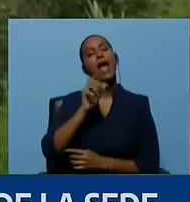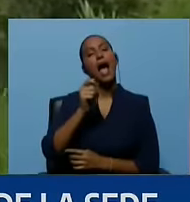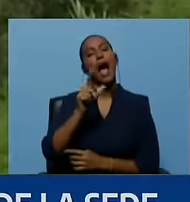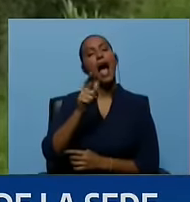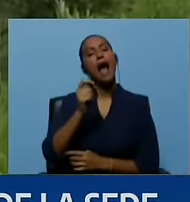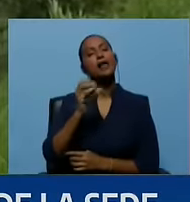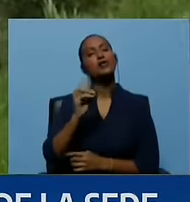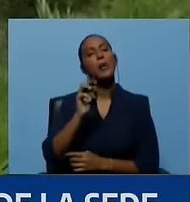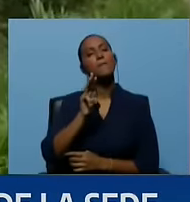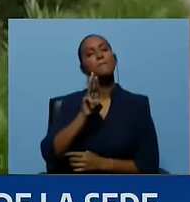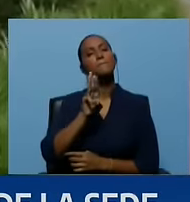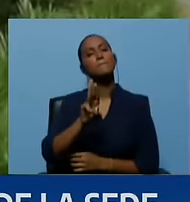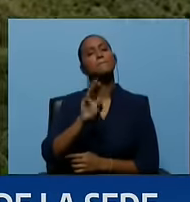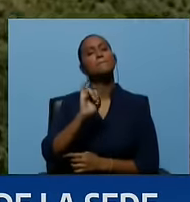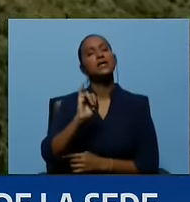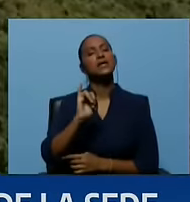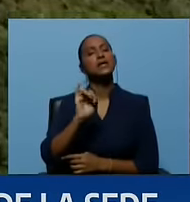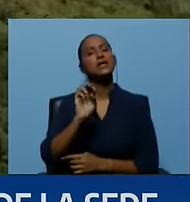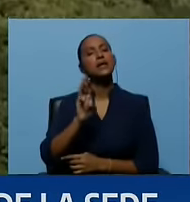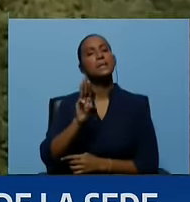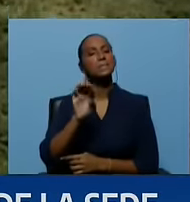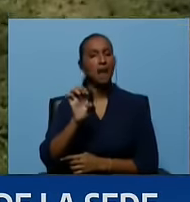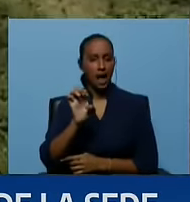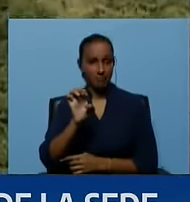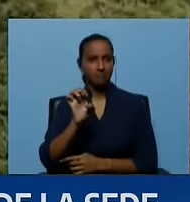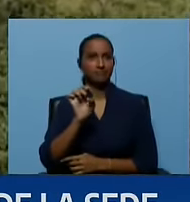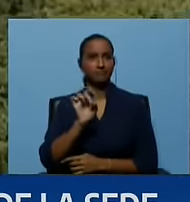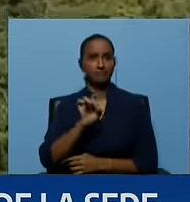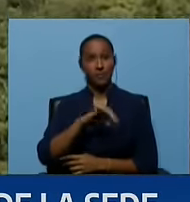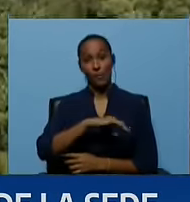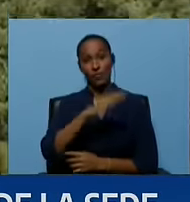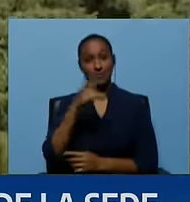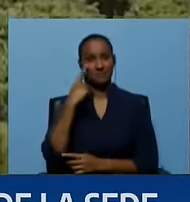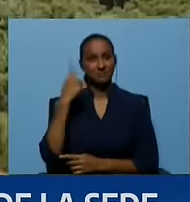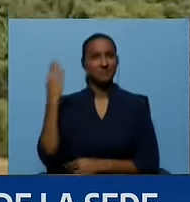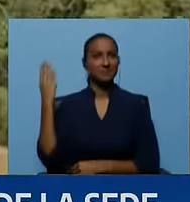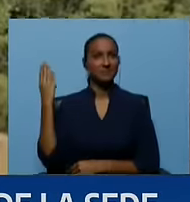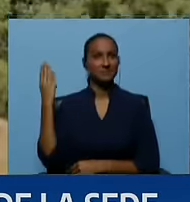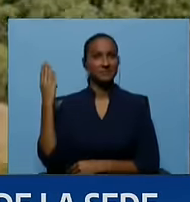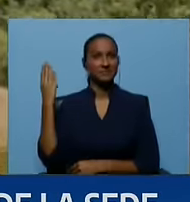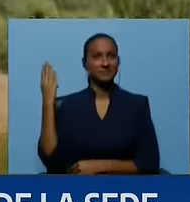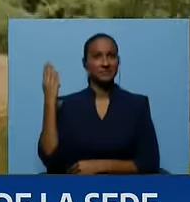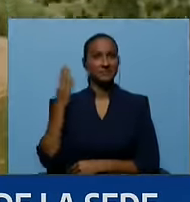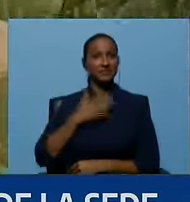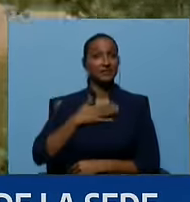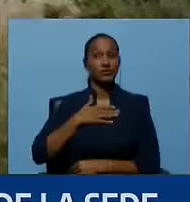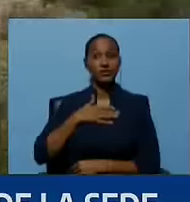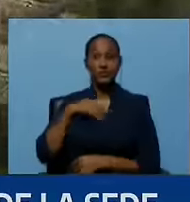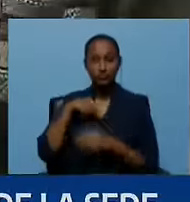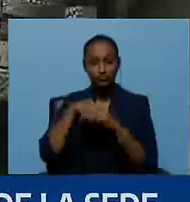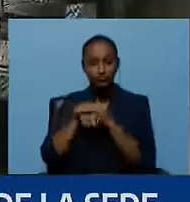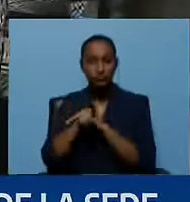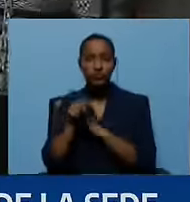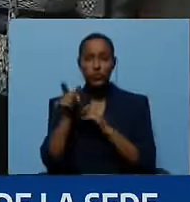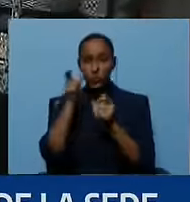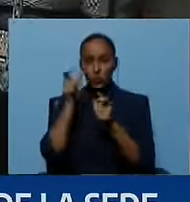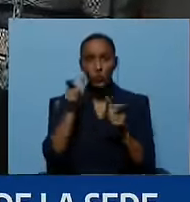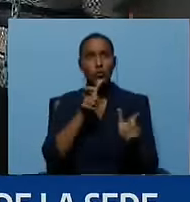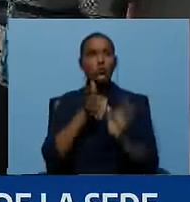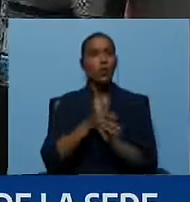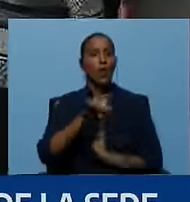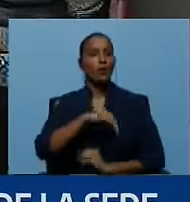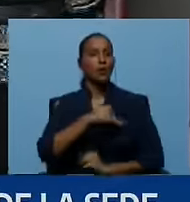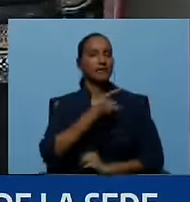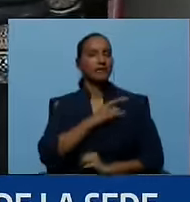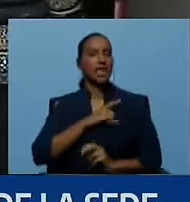porque estoy pasando inspección a la construcción de la nueva, moderna,